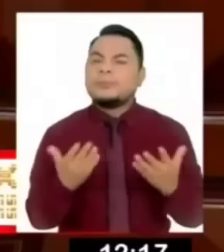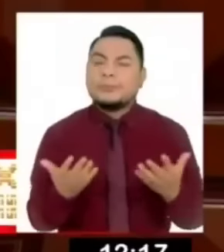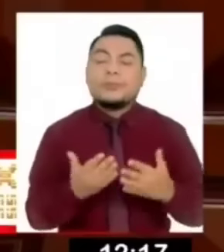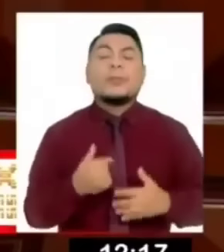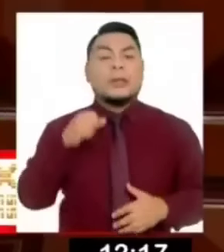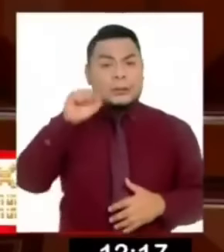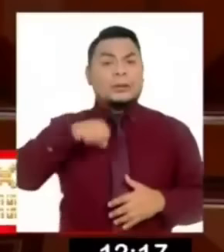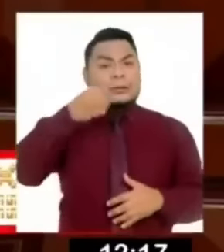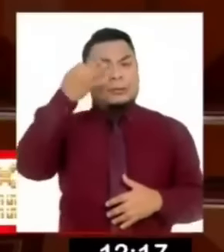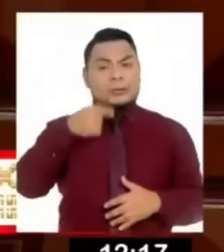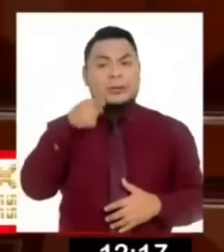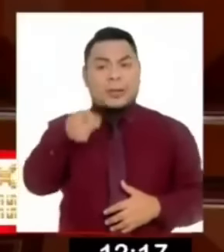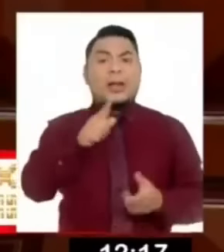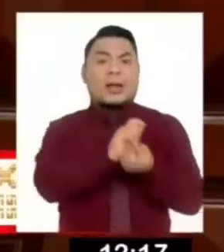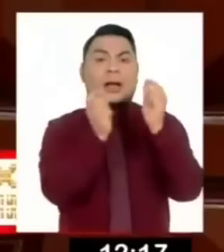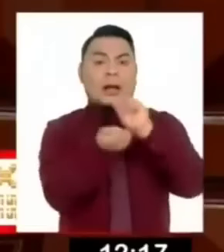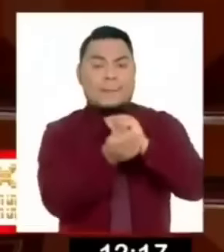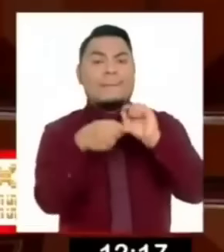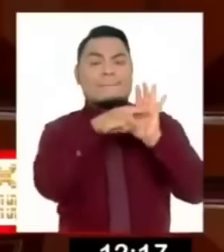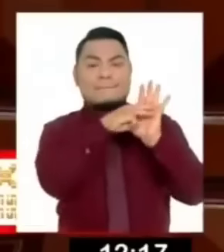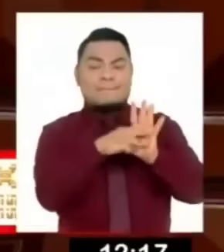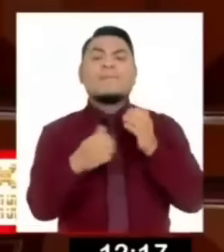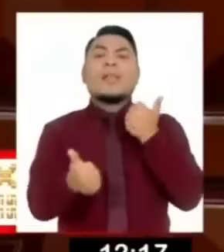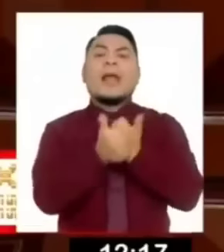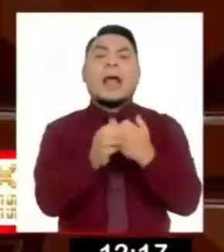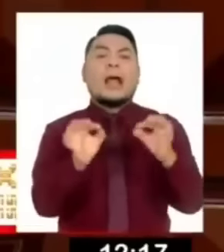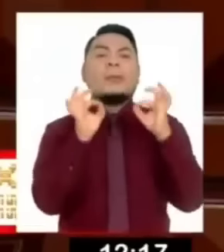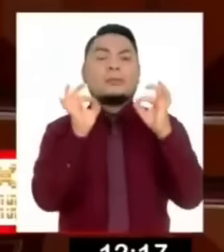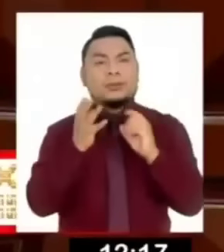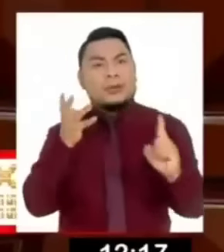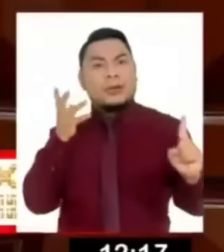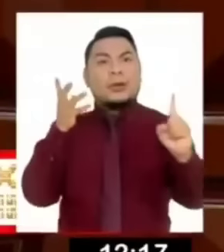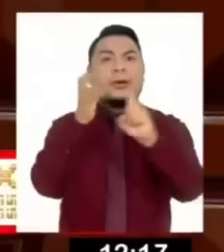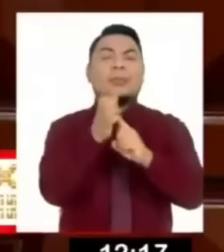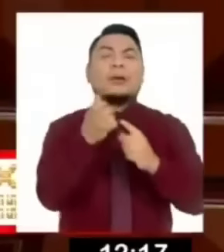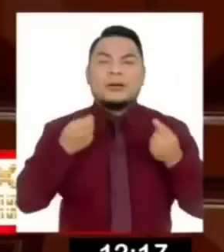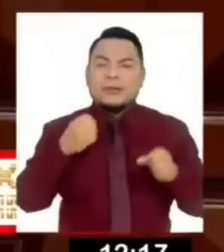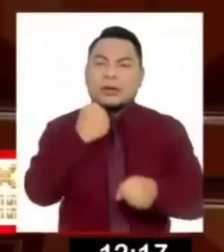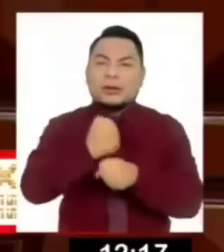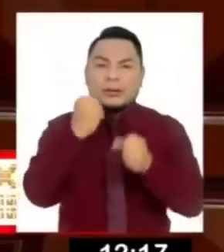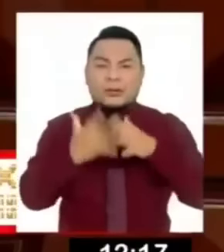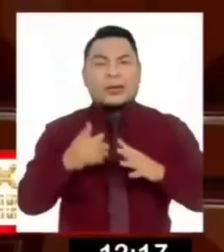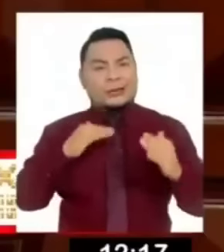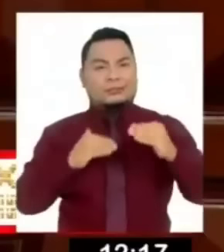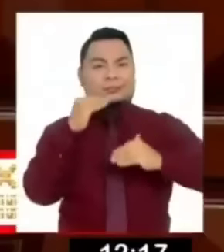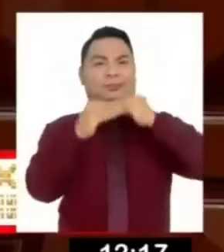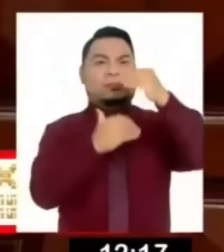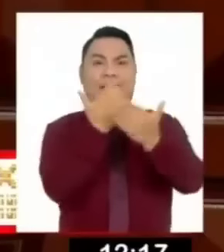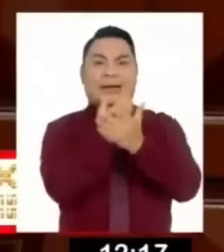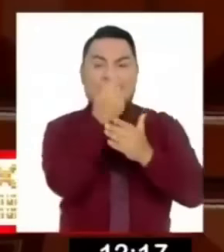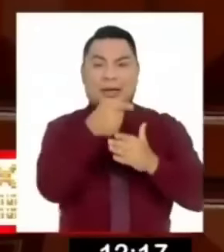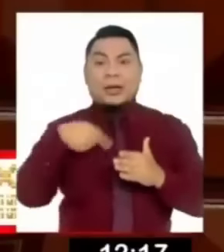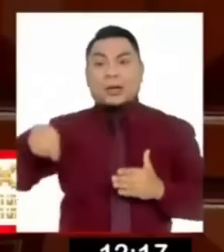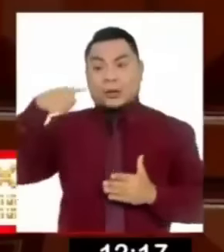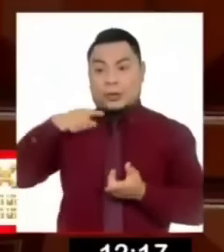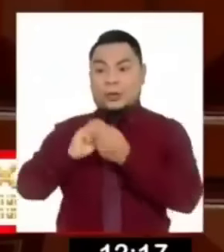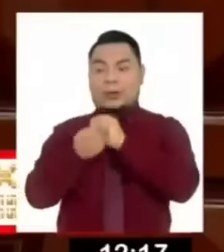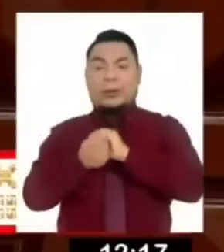es cierto que esos cambios implican poner en riesgo los logros conseguidos con el esfuerzo de todos los peruanos durante las últimas